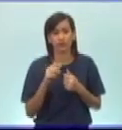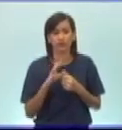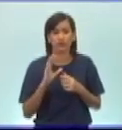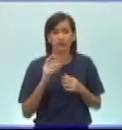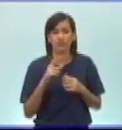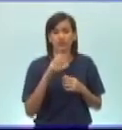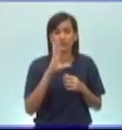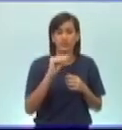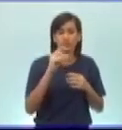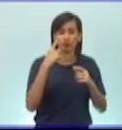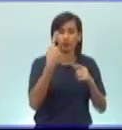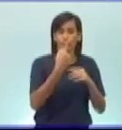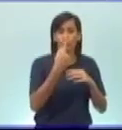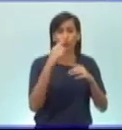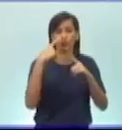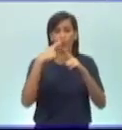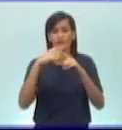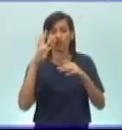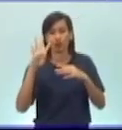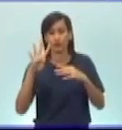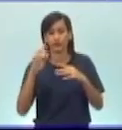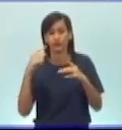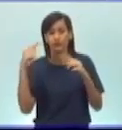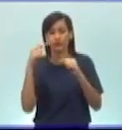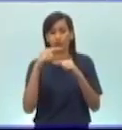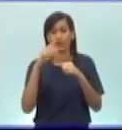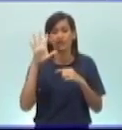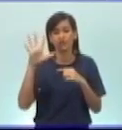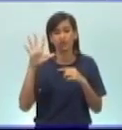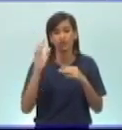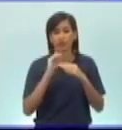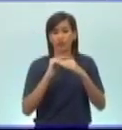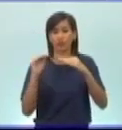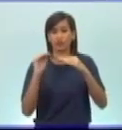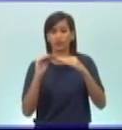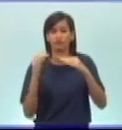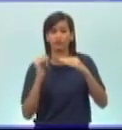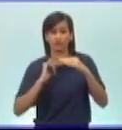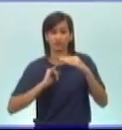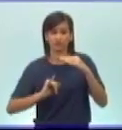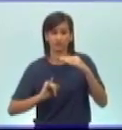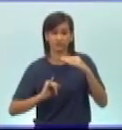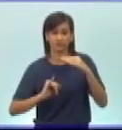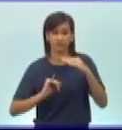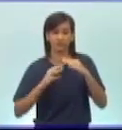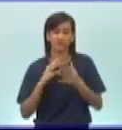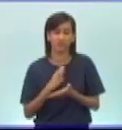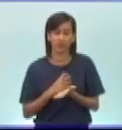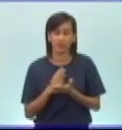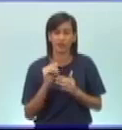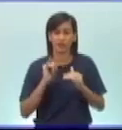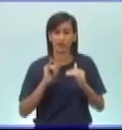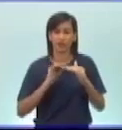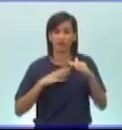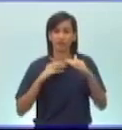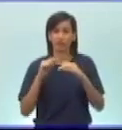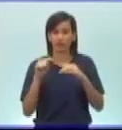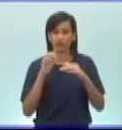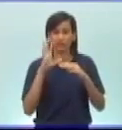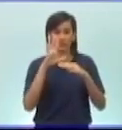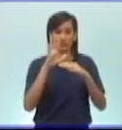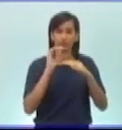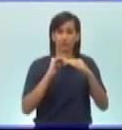Decimos entonces que 1 más 4 es igual a 5 y mantenemos el 6. Por lo tanto, obtenemos como resultado